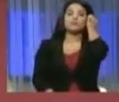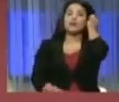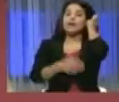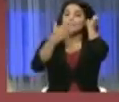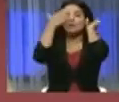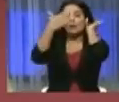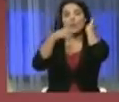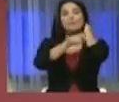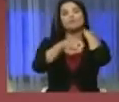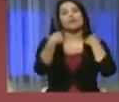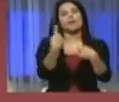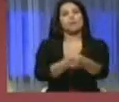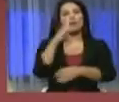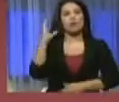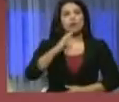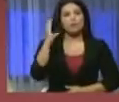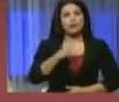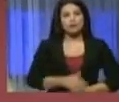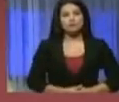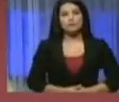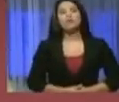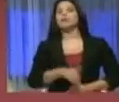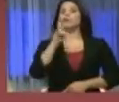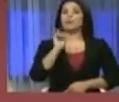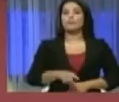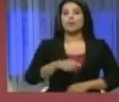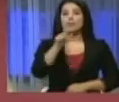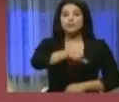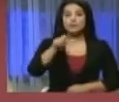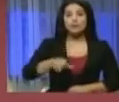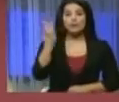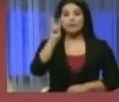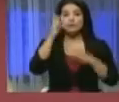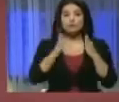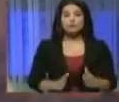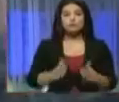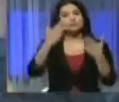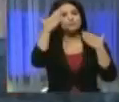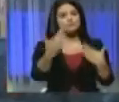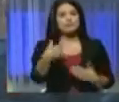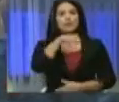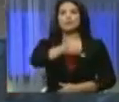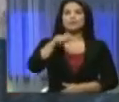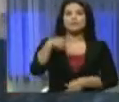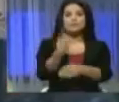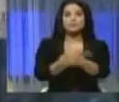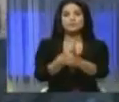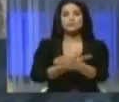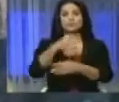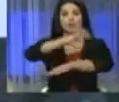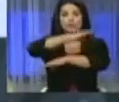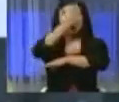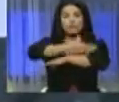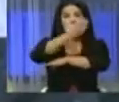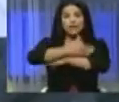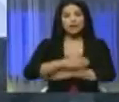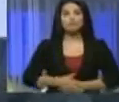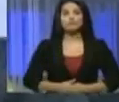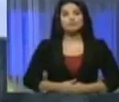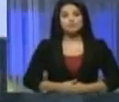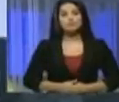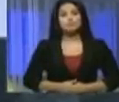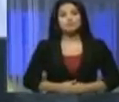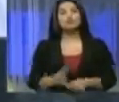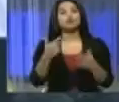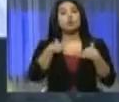hermanos colombianos, a nuestros hermanos venezolanos, a todos nuestros hermanos de la frontera y hermanas. Ahí está la frontera. Estaba